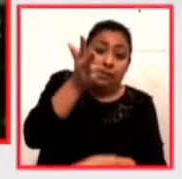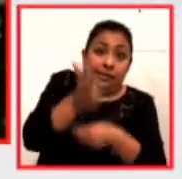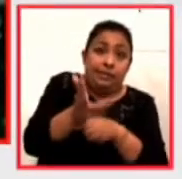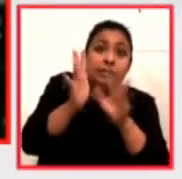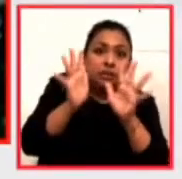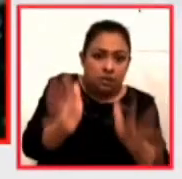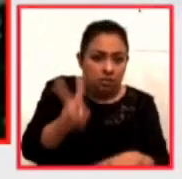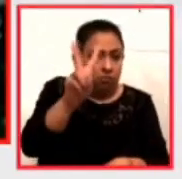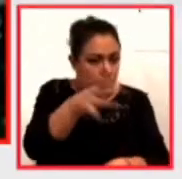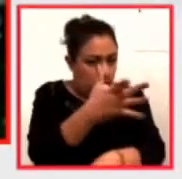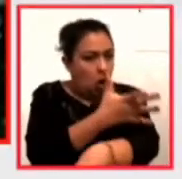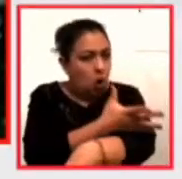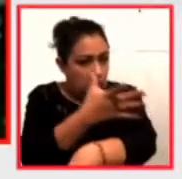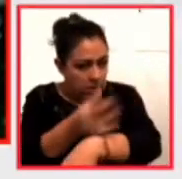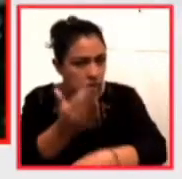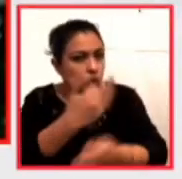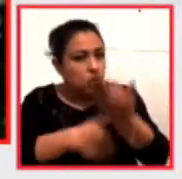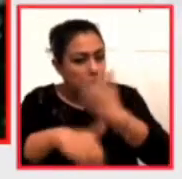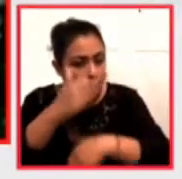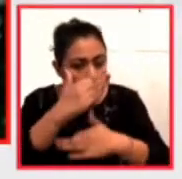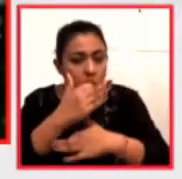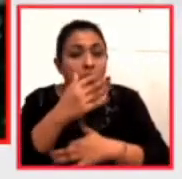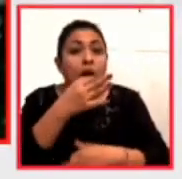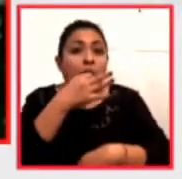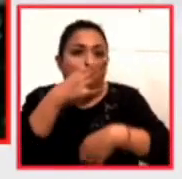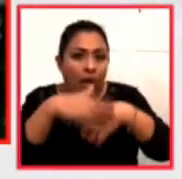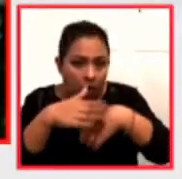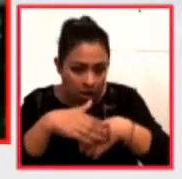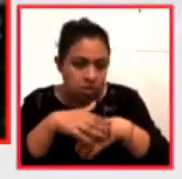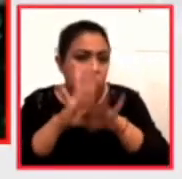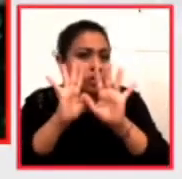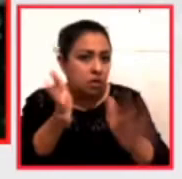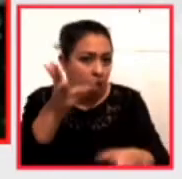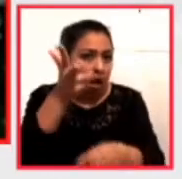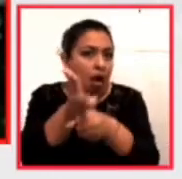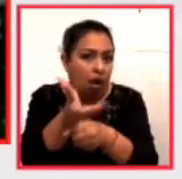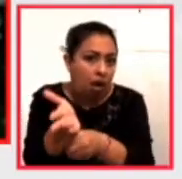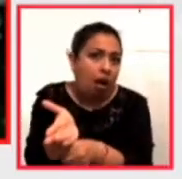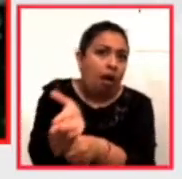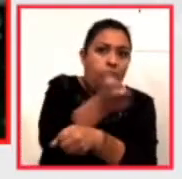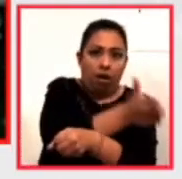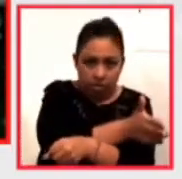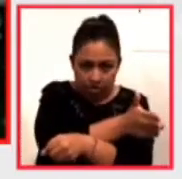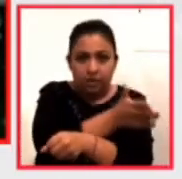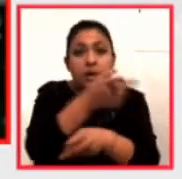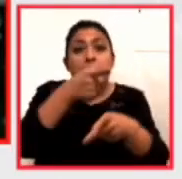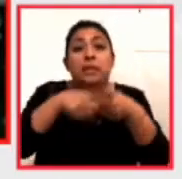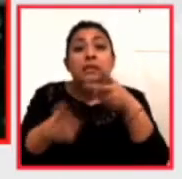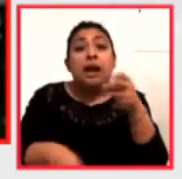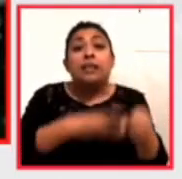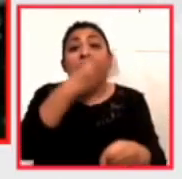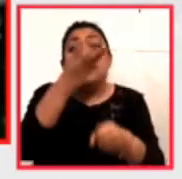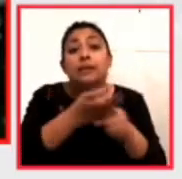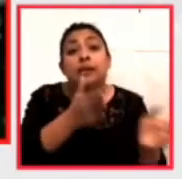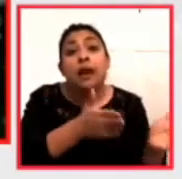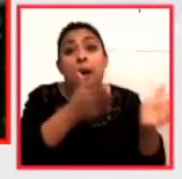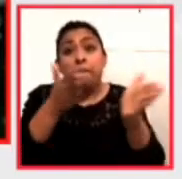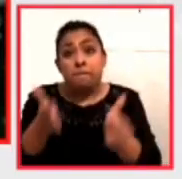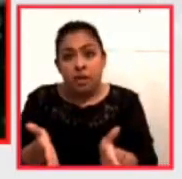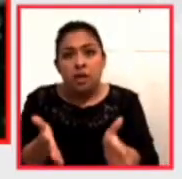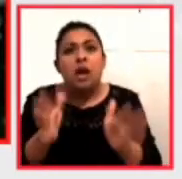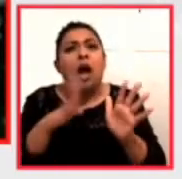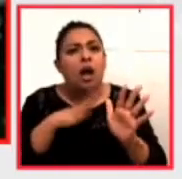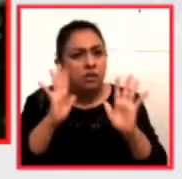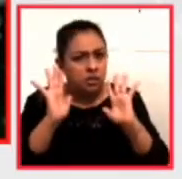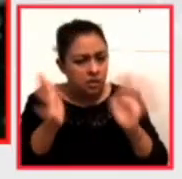muy honestos con todo el mundo, decirlo que así fue. Antes de que iniciáramos en esta tercera fase, ya teníamos